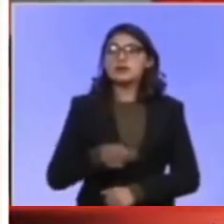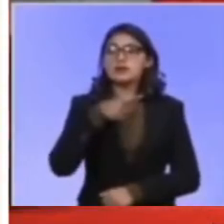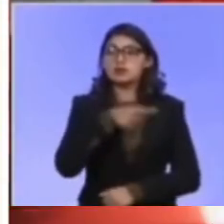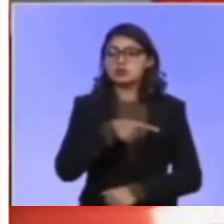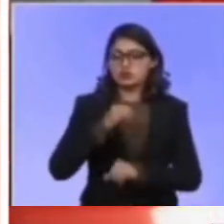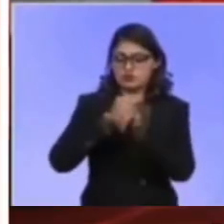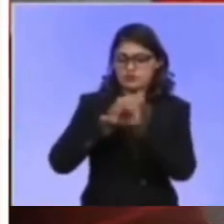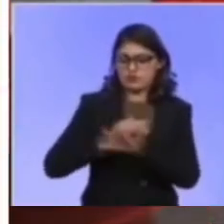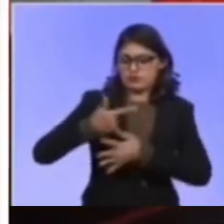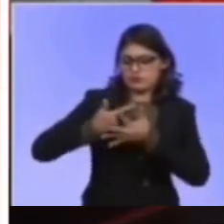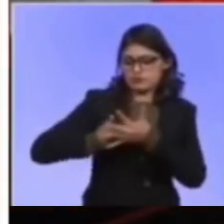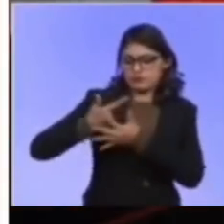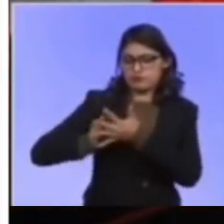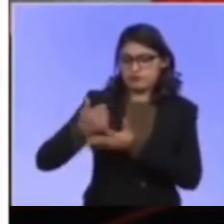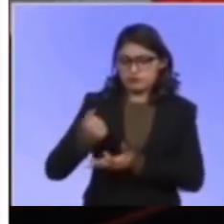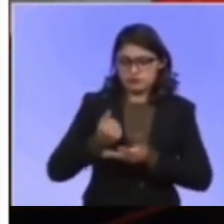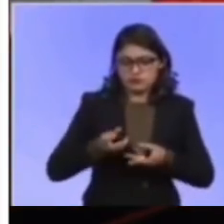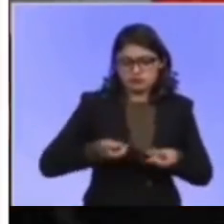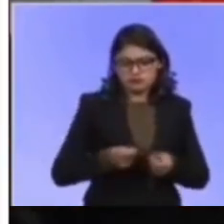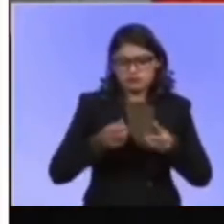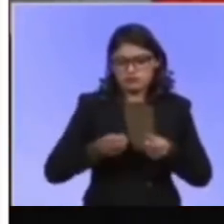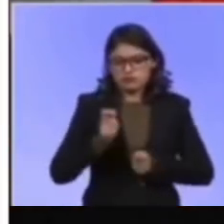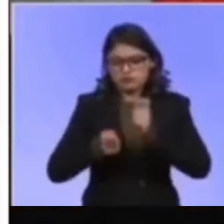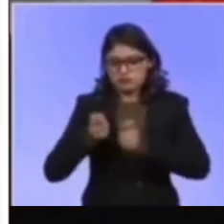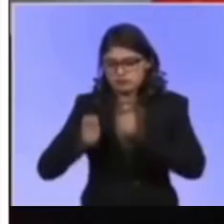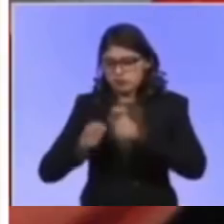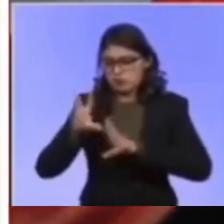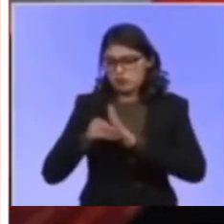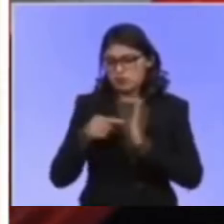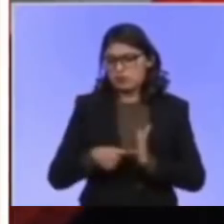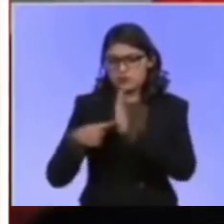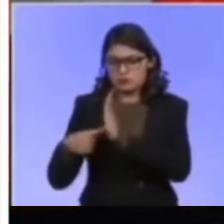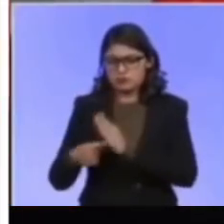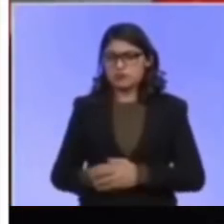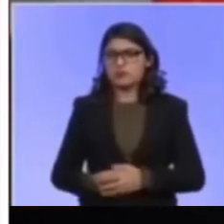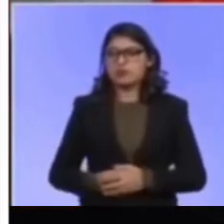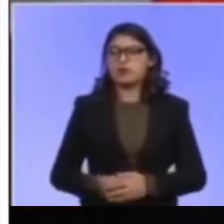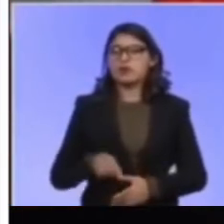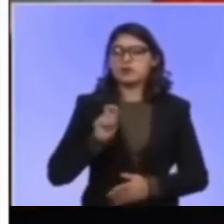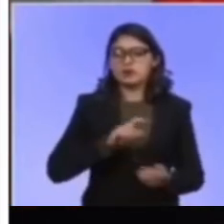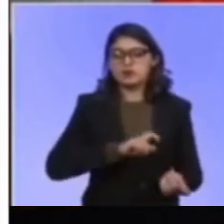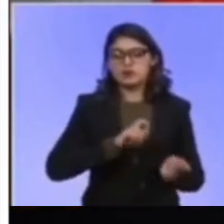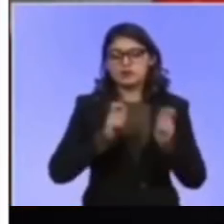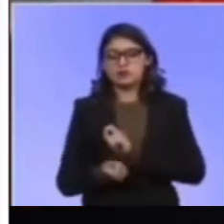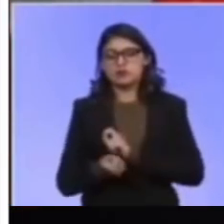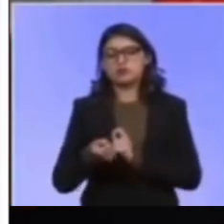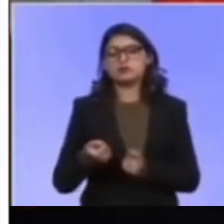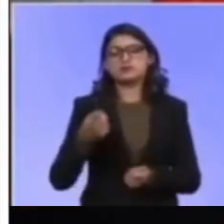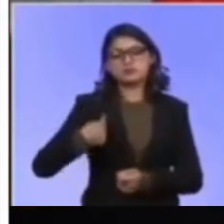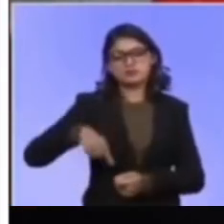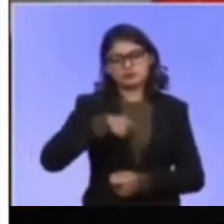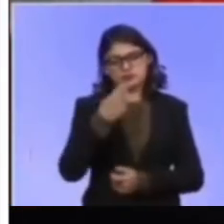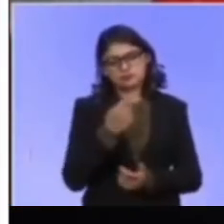córdova tenía la obligación de notificar a precandidatos a félix salgado macedonio a raúl